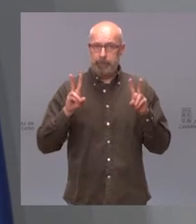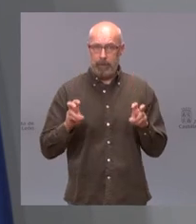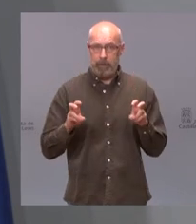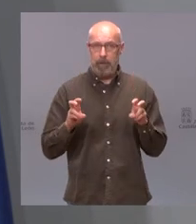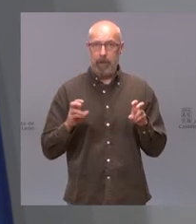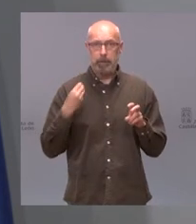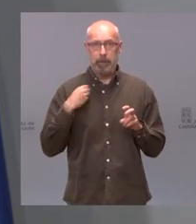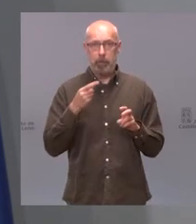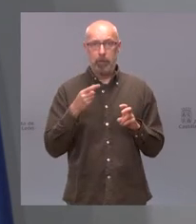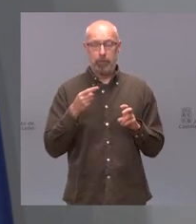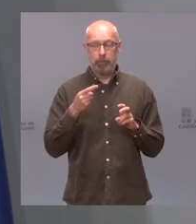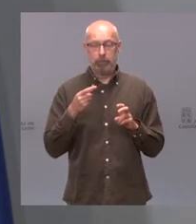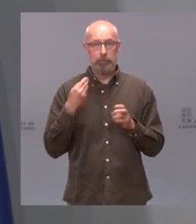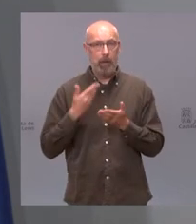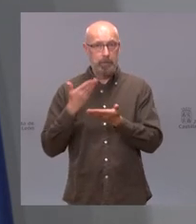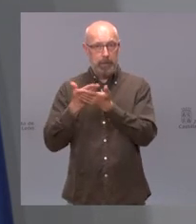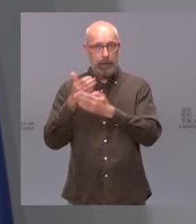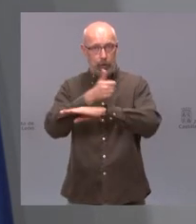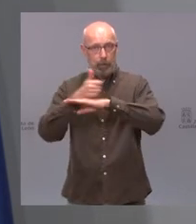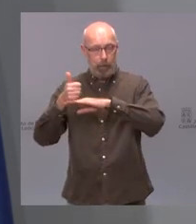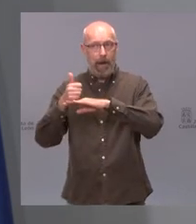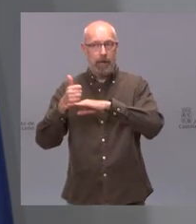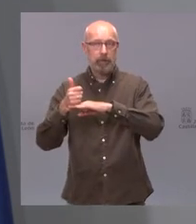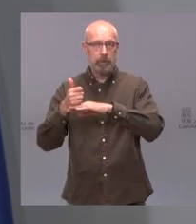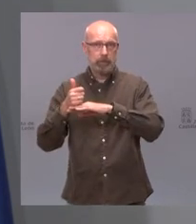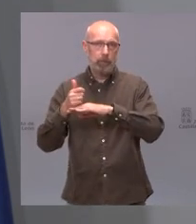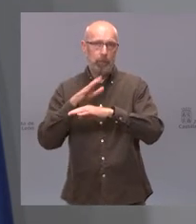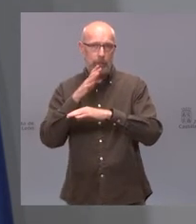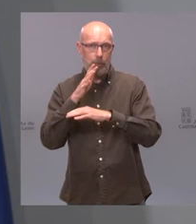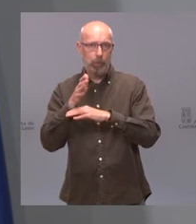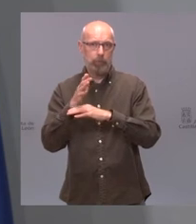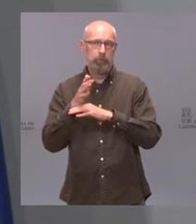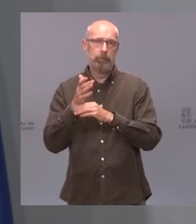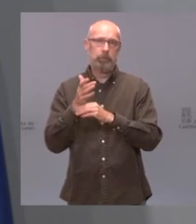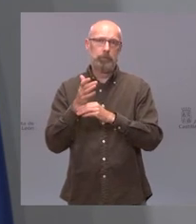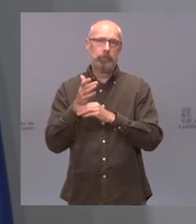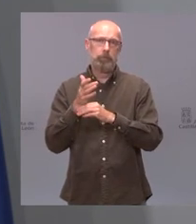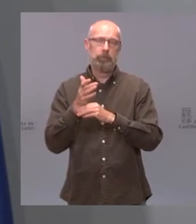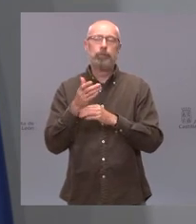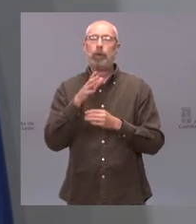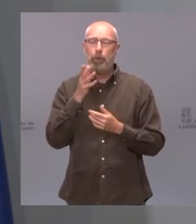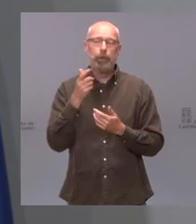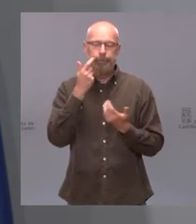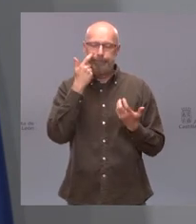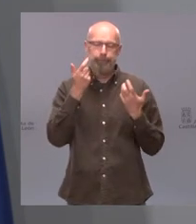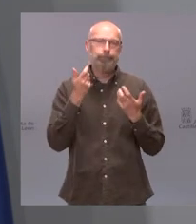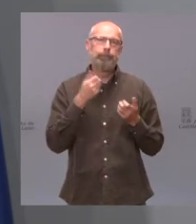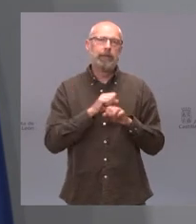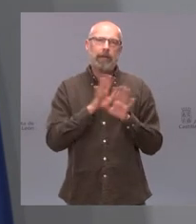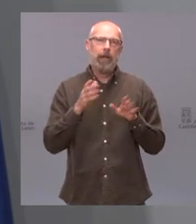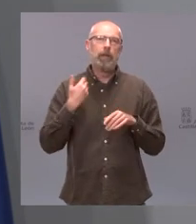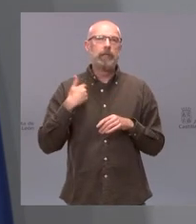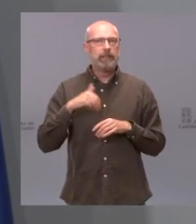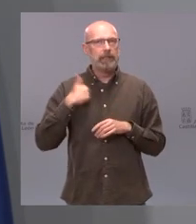por qué hemos pedido esto cuando entendíamos que era una limitación de derechos fundamentales, porque hemos visto que hay varios tribunales superiores que lo